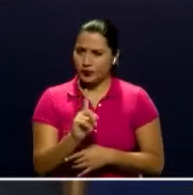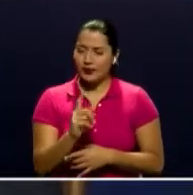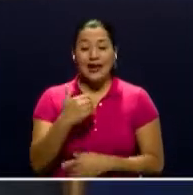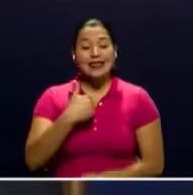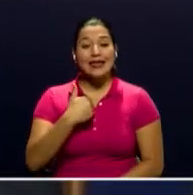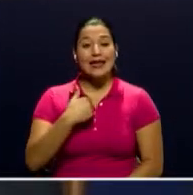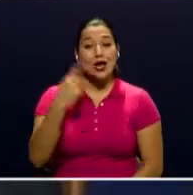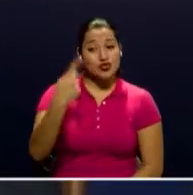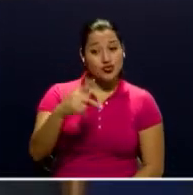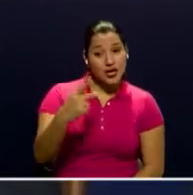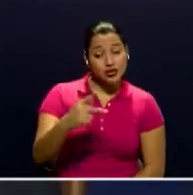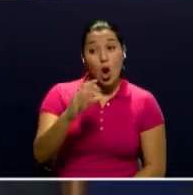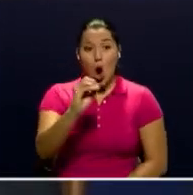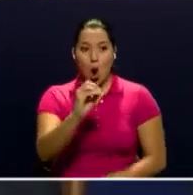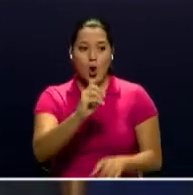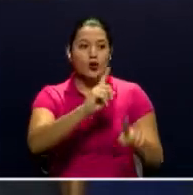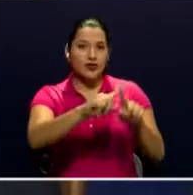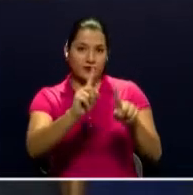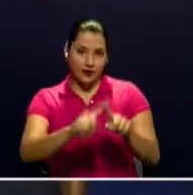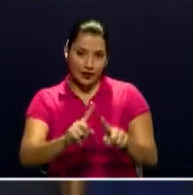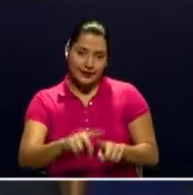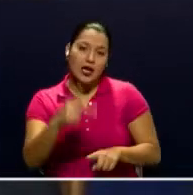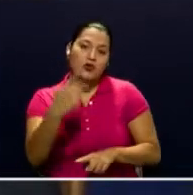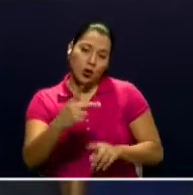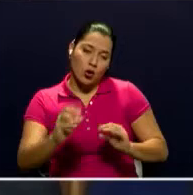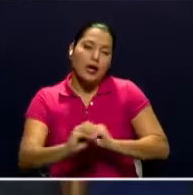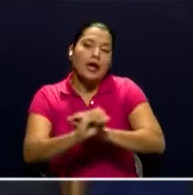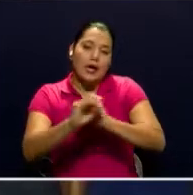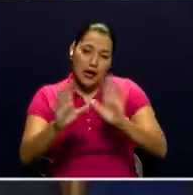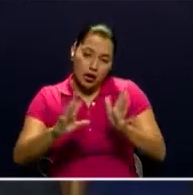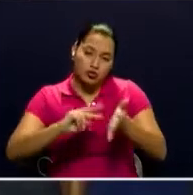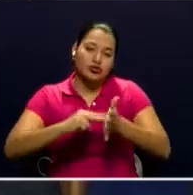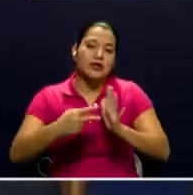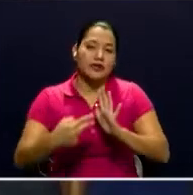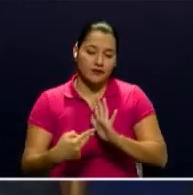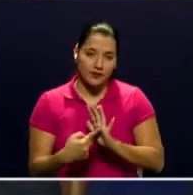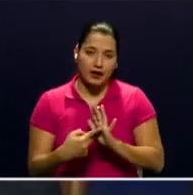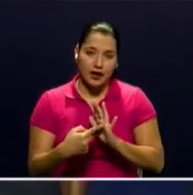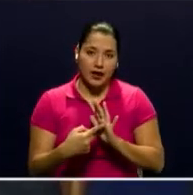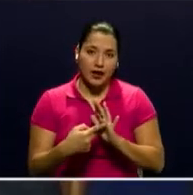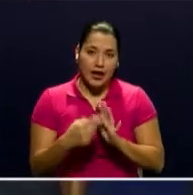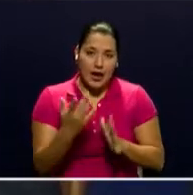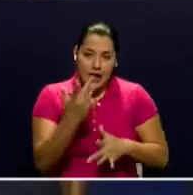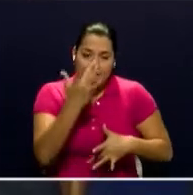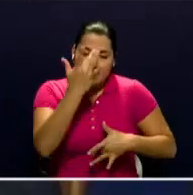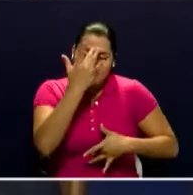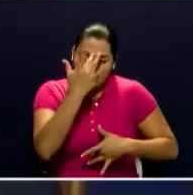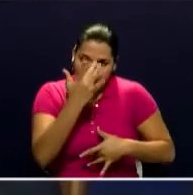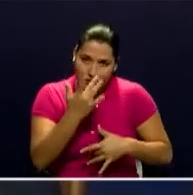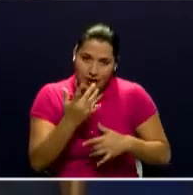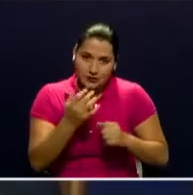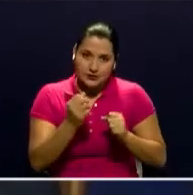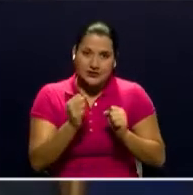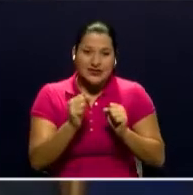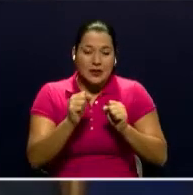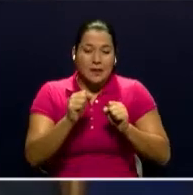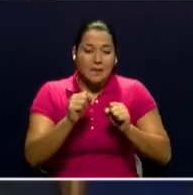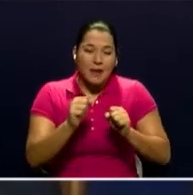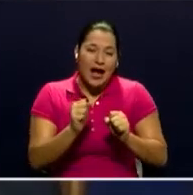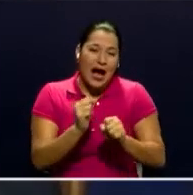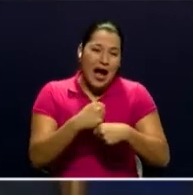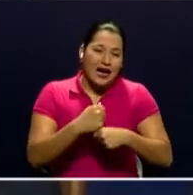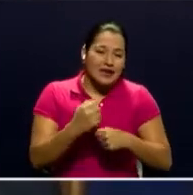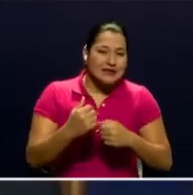de riesgo o varios agregados, obviamente aumenta la probabilidad de que el cuadro progrese con una dificultad respiratoria y